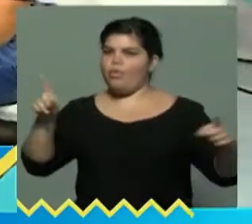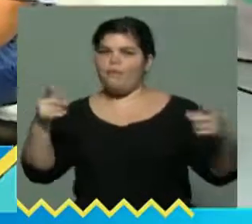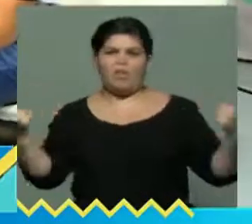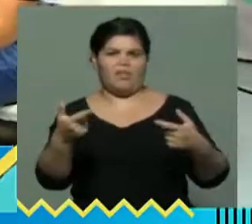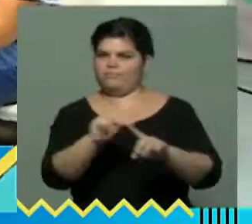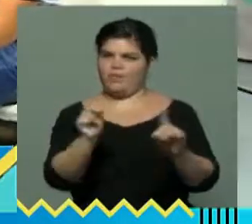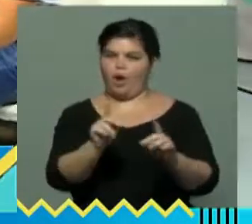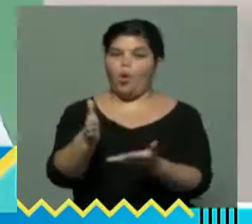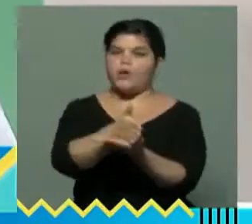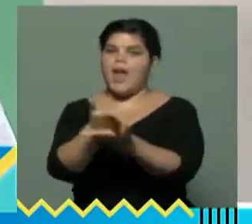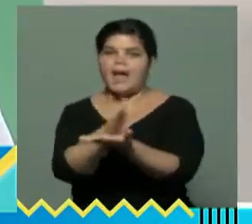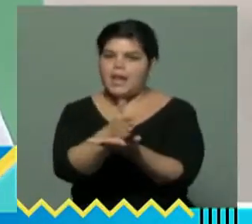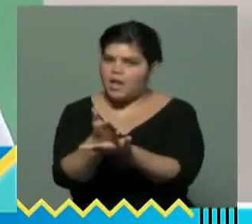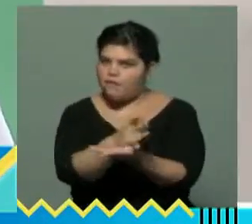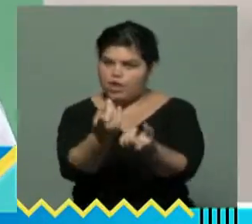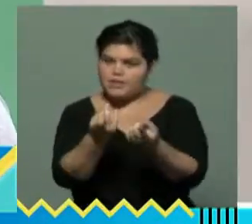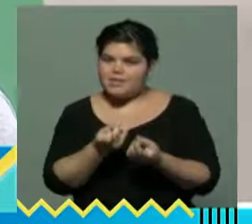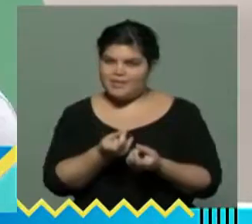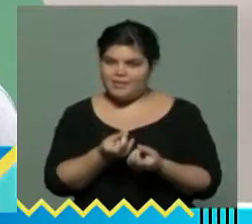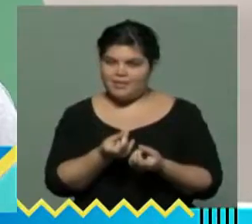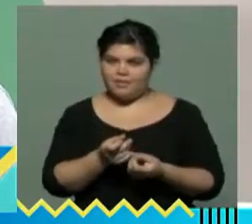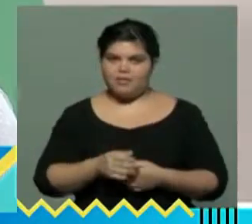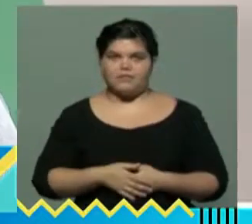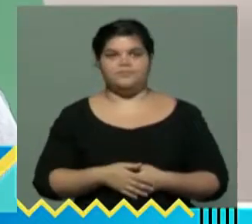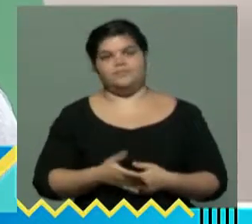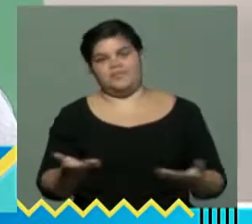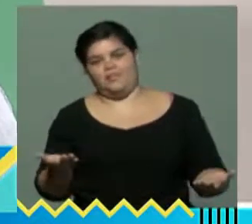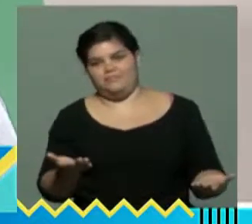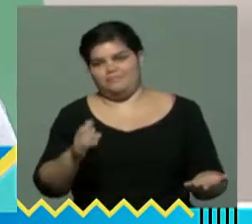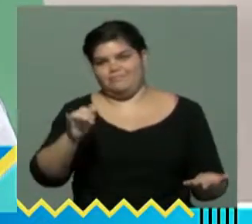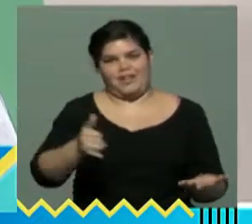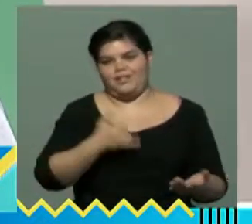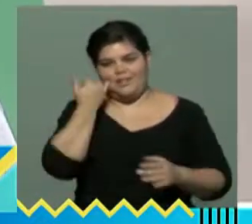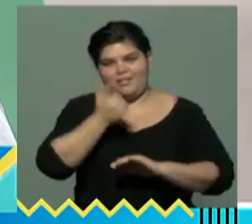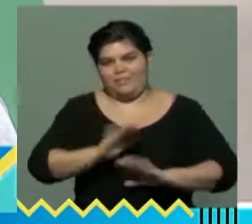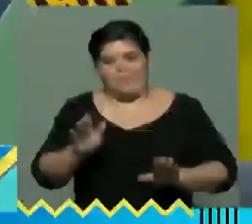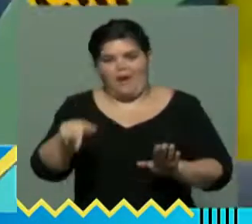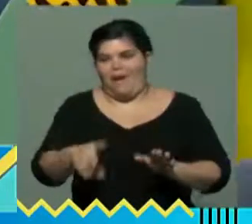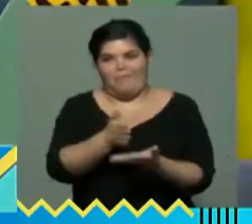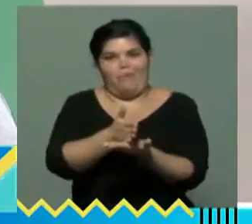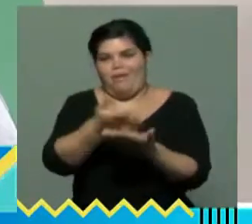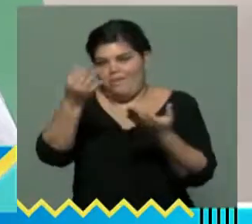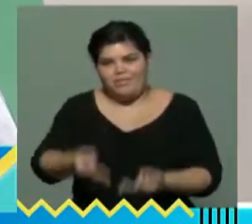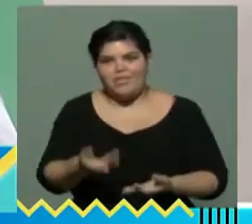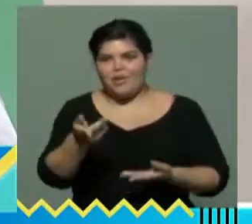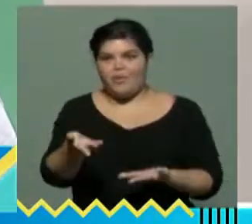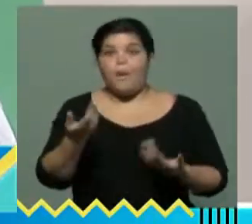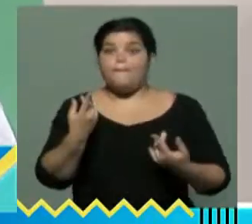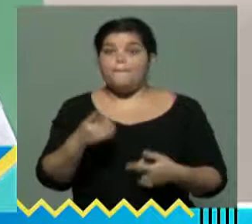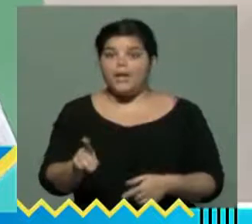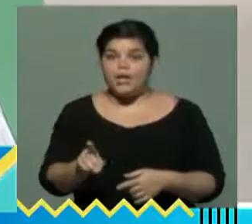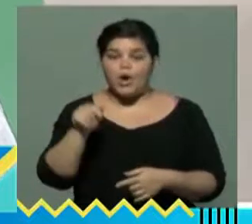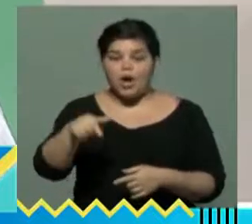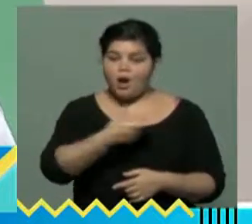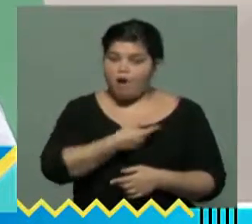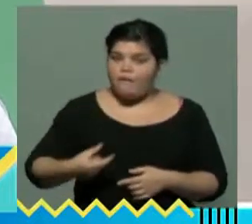Bueno, convengamos que el kirchnerismo, si podemos hablar de causa, estamos para 2 programas más. Pero yo creo que este gobierno lo que plantea